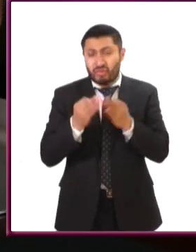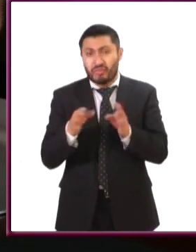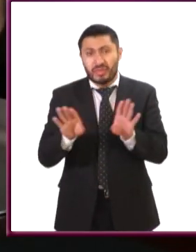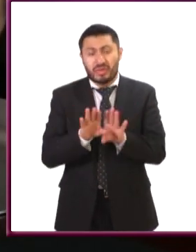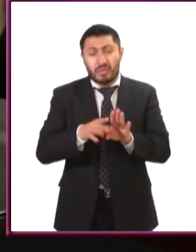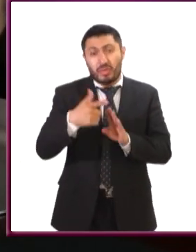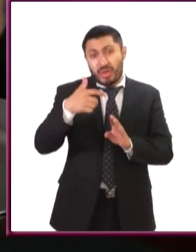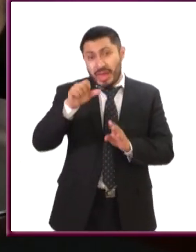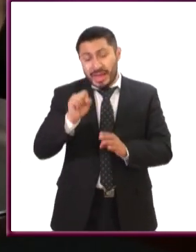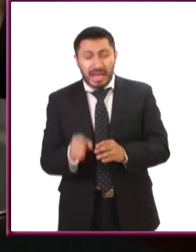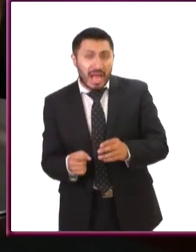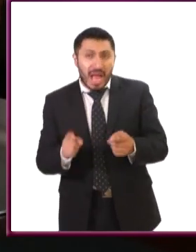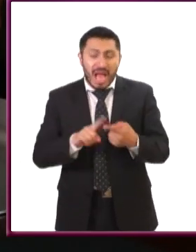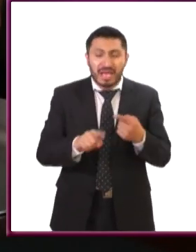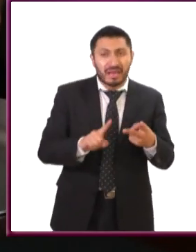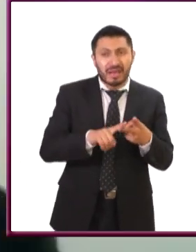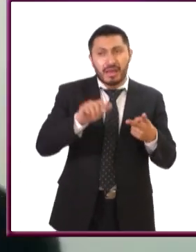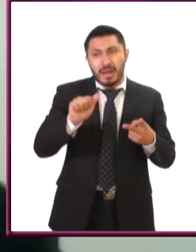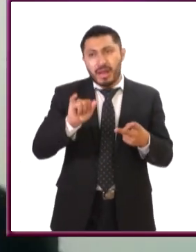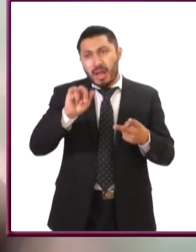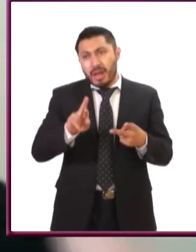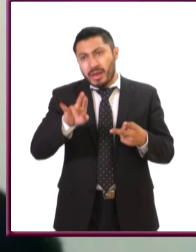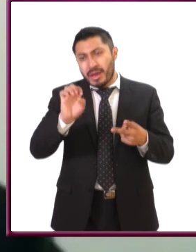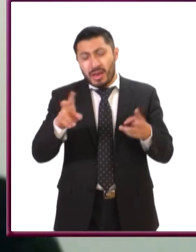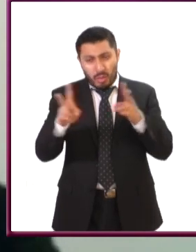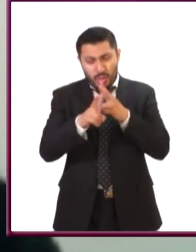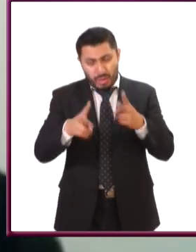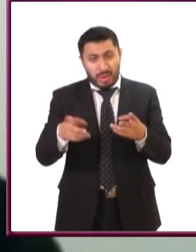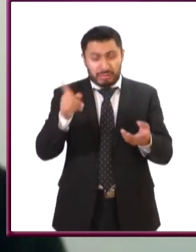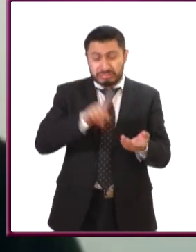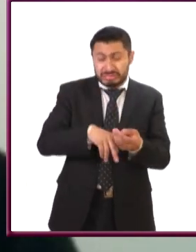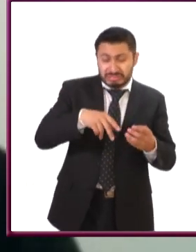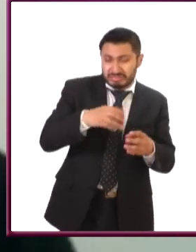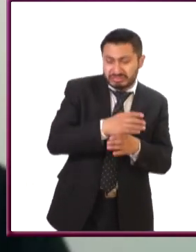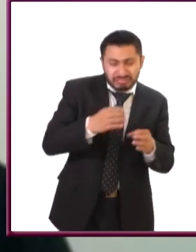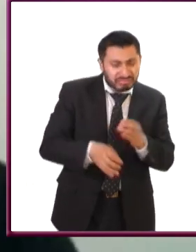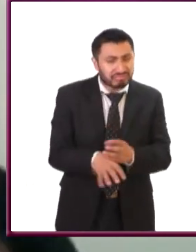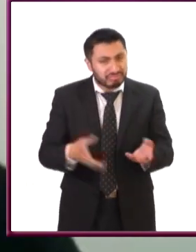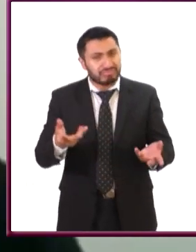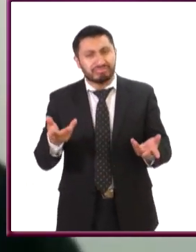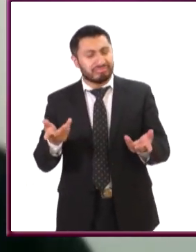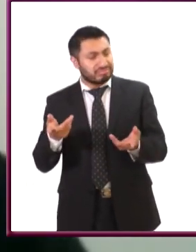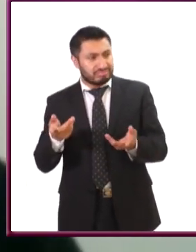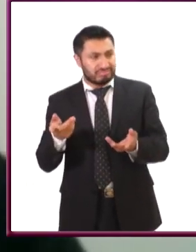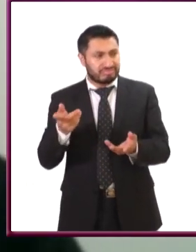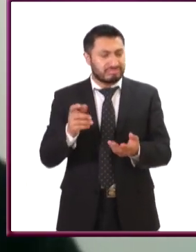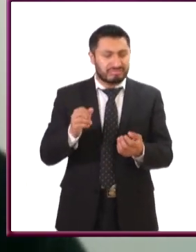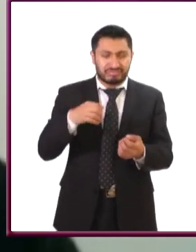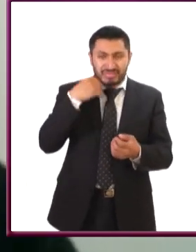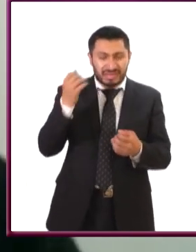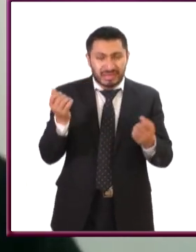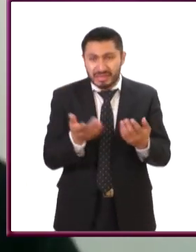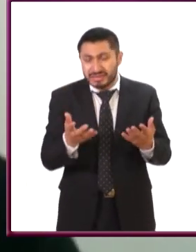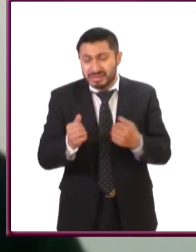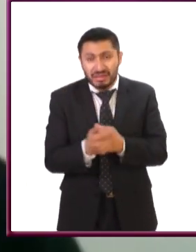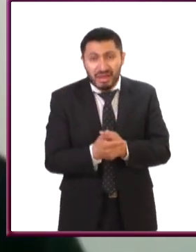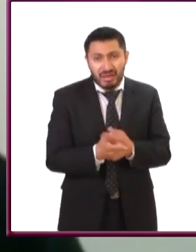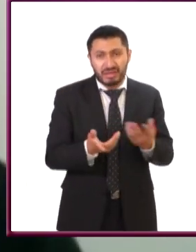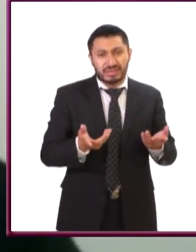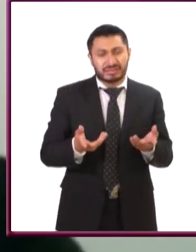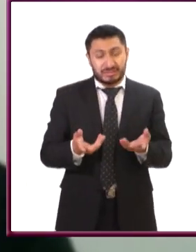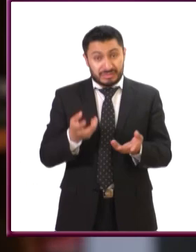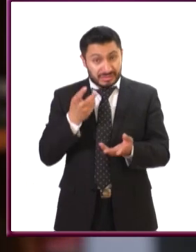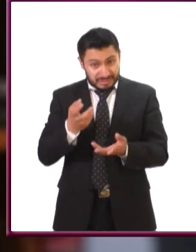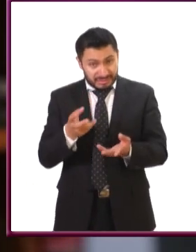Es en términos de la cantidad de gas o de aire que se ha logrado extraer del recipiente o de donde se quiere